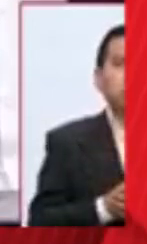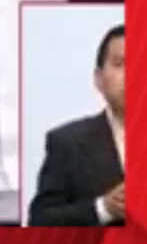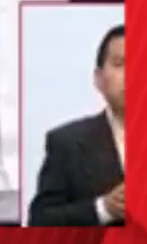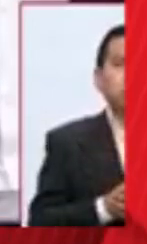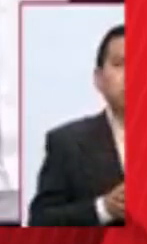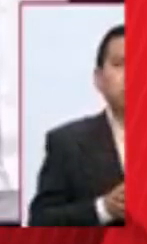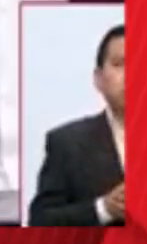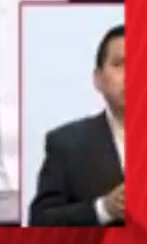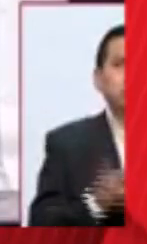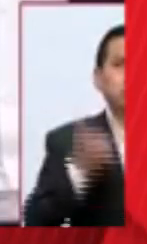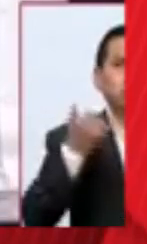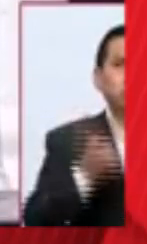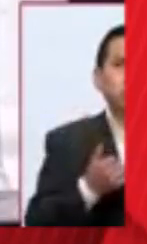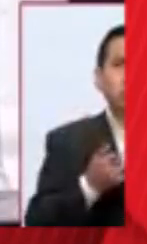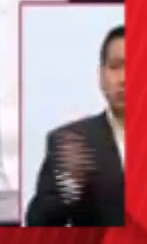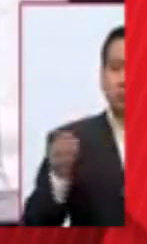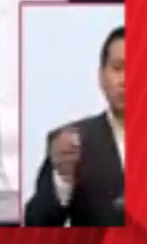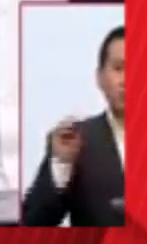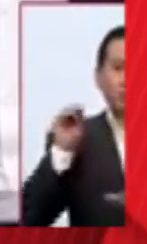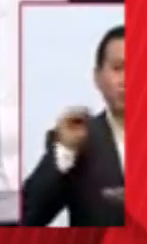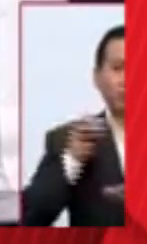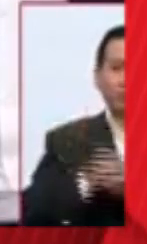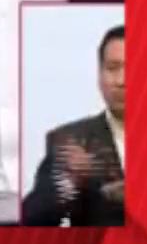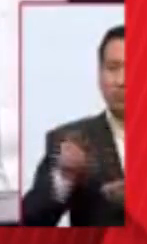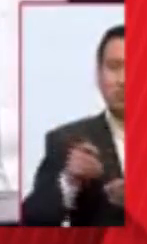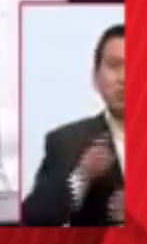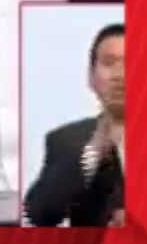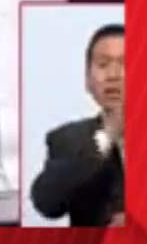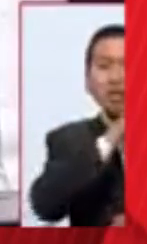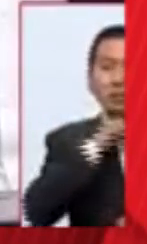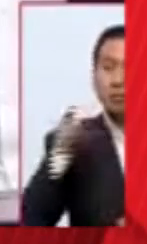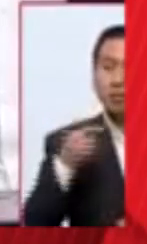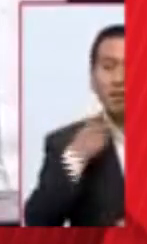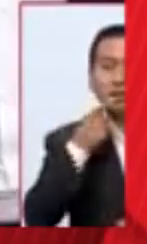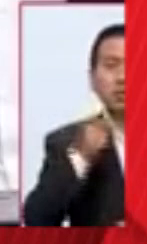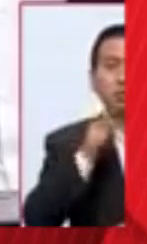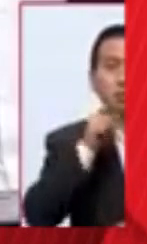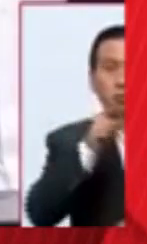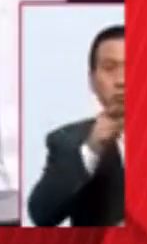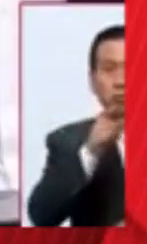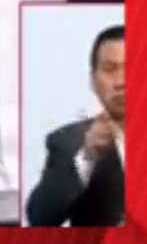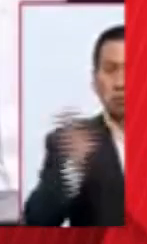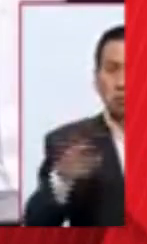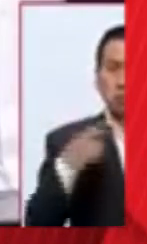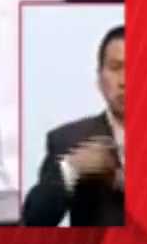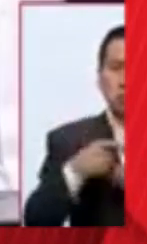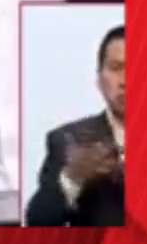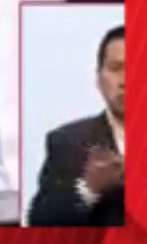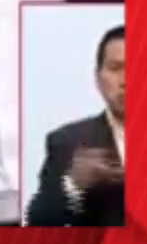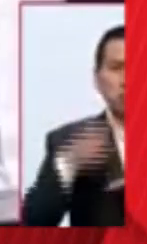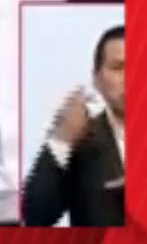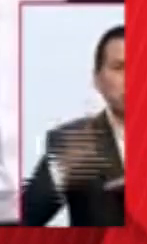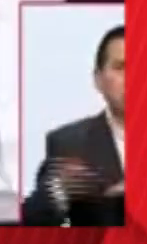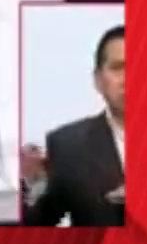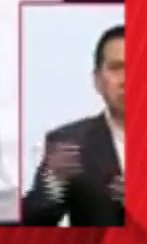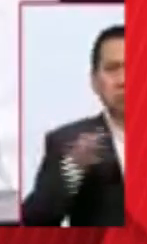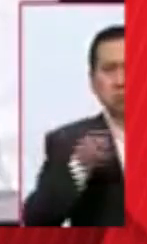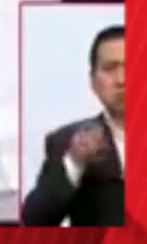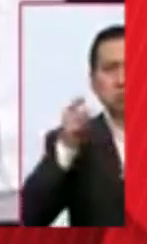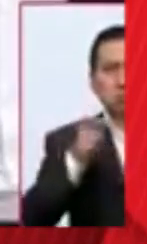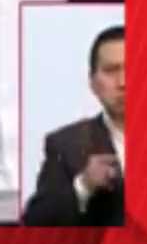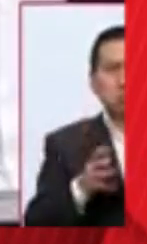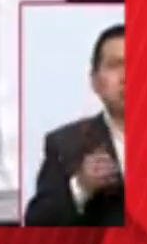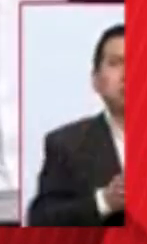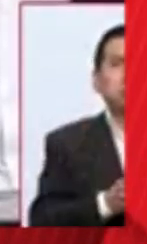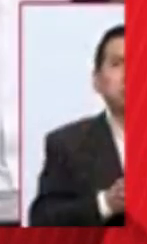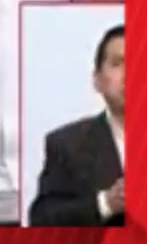Evo Morales, ¿ah? Evo Morales mencionó pues que Carlos Mesa fue el que llamó a quemar a los locales electorales, ¿eh? Carlos